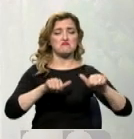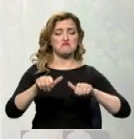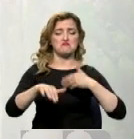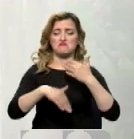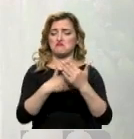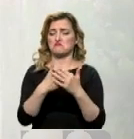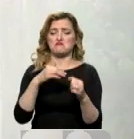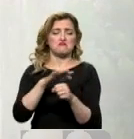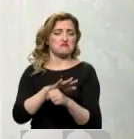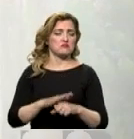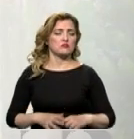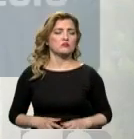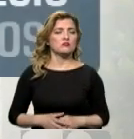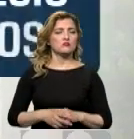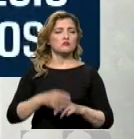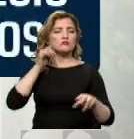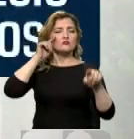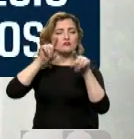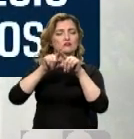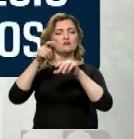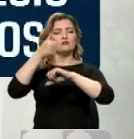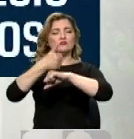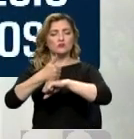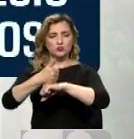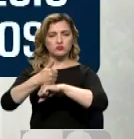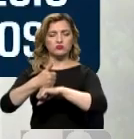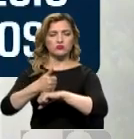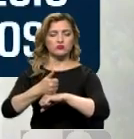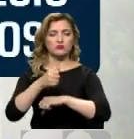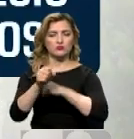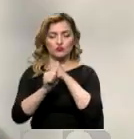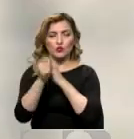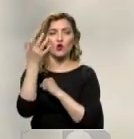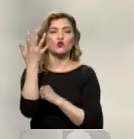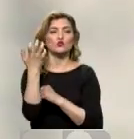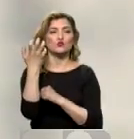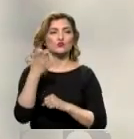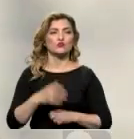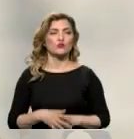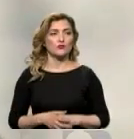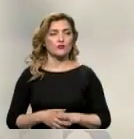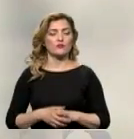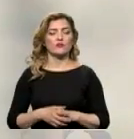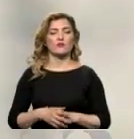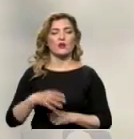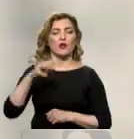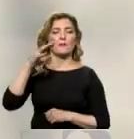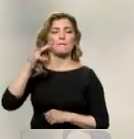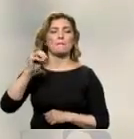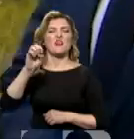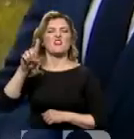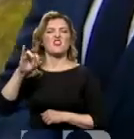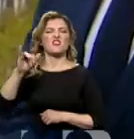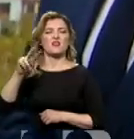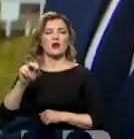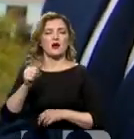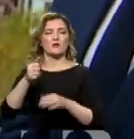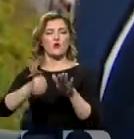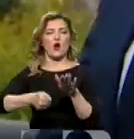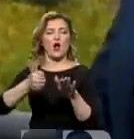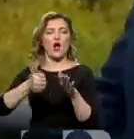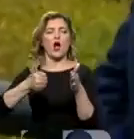total este acuerdo se estableció por 15 años carlos medina es el abogado de los ex trabajadores